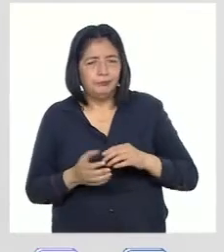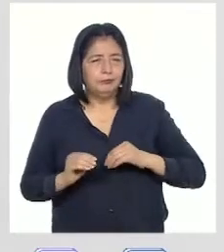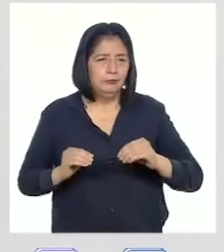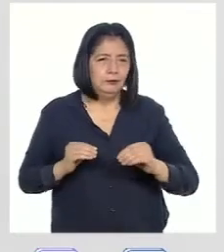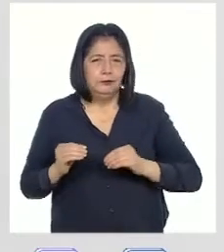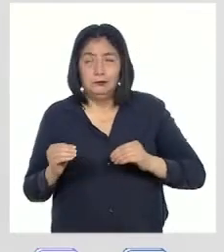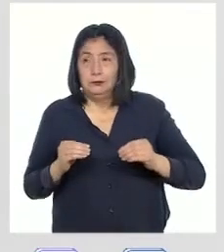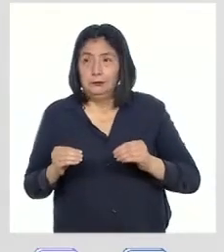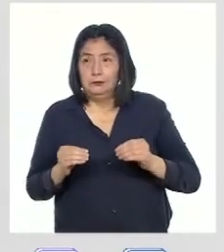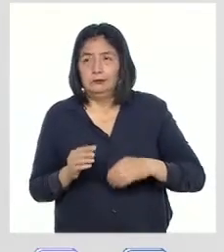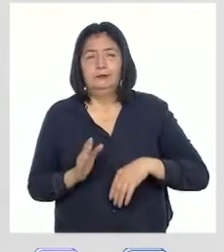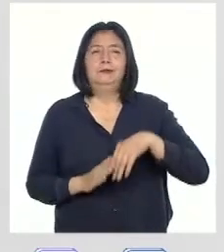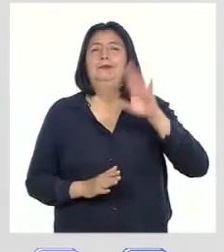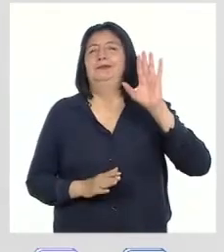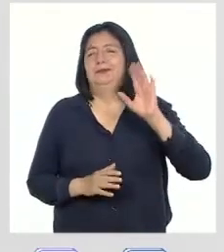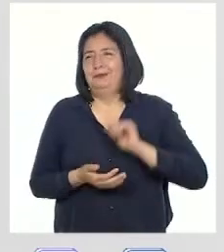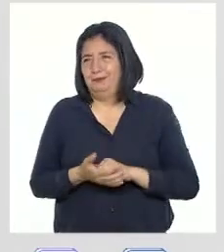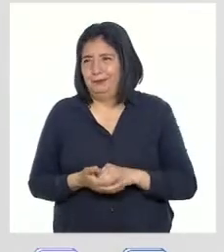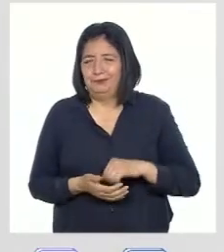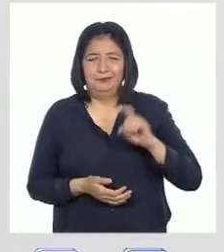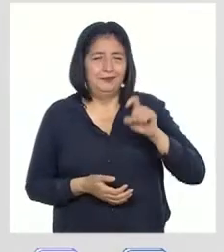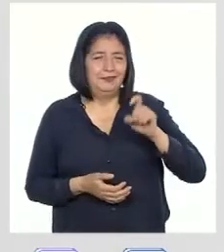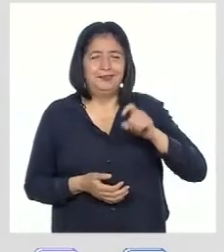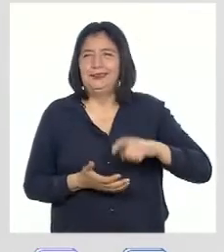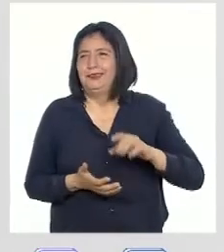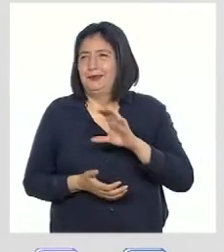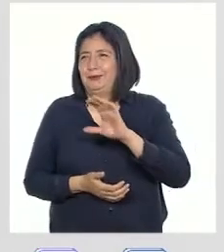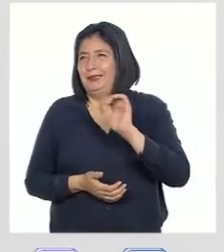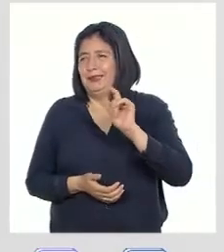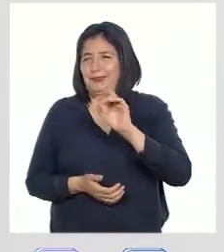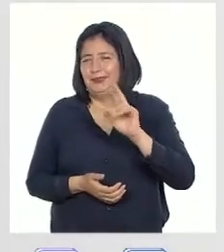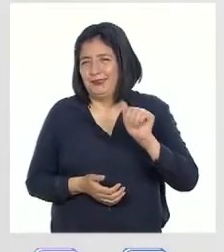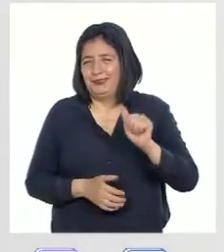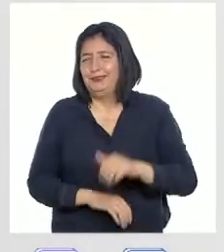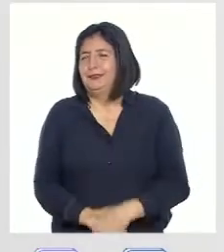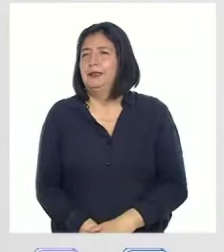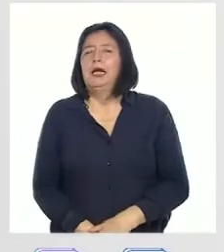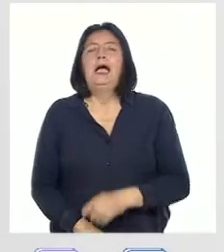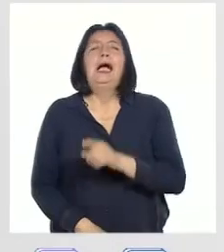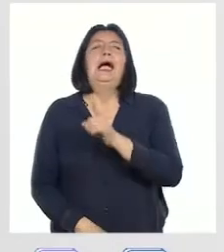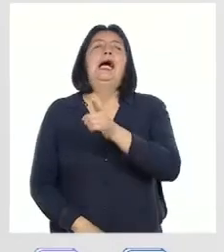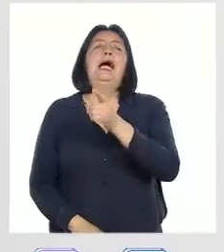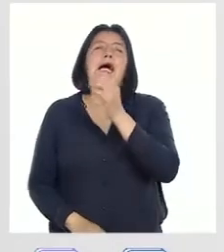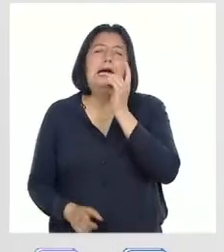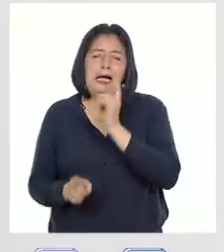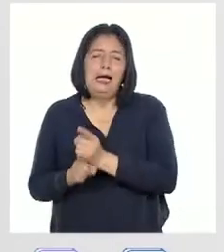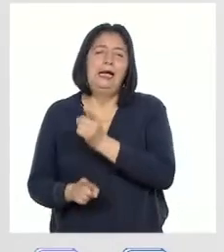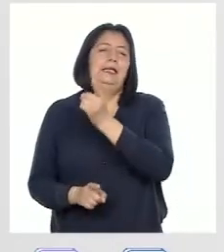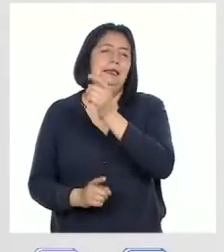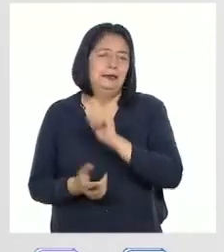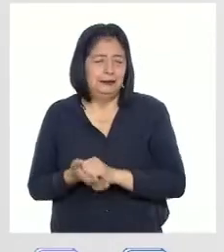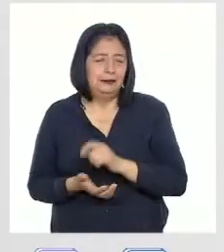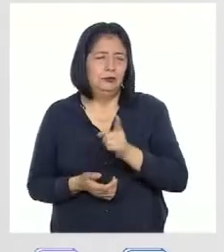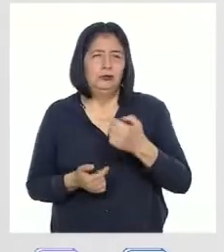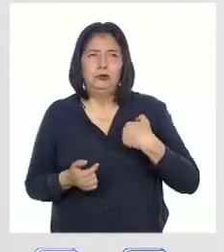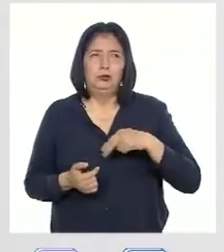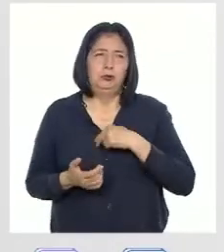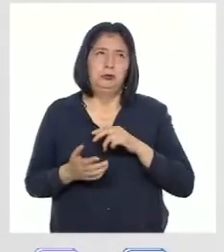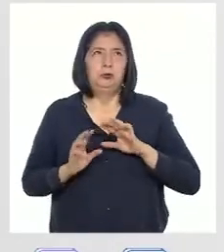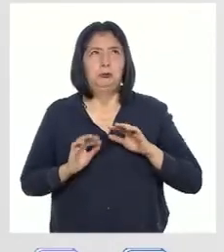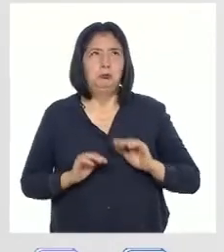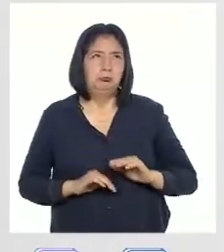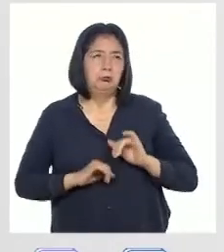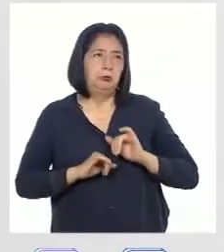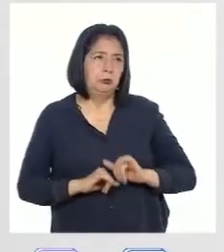activos seamos, mayor será la cantidad de calorías que necesitemos. ¡Claro! Por eso, si no somos muy activos